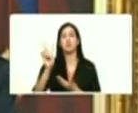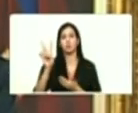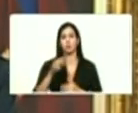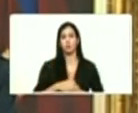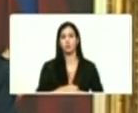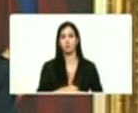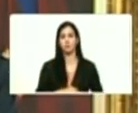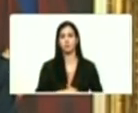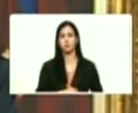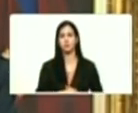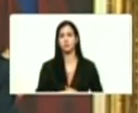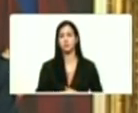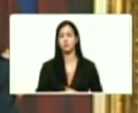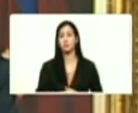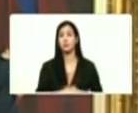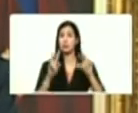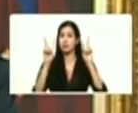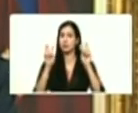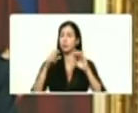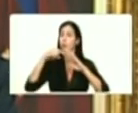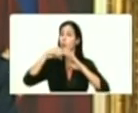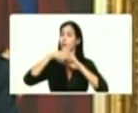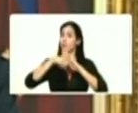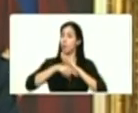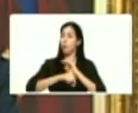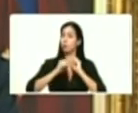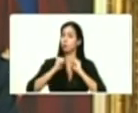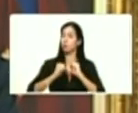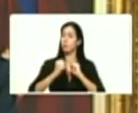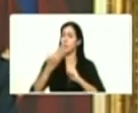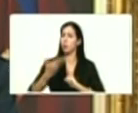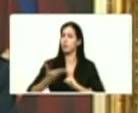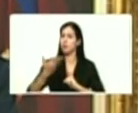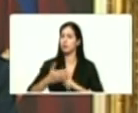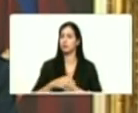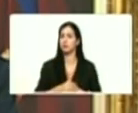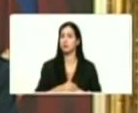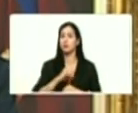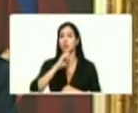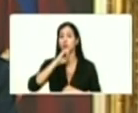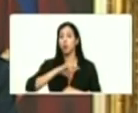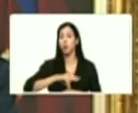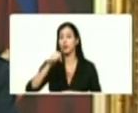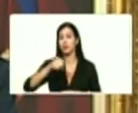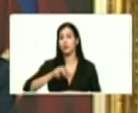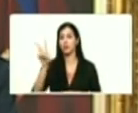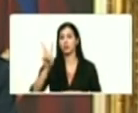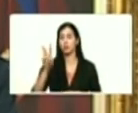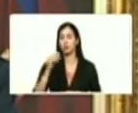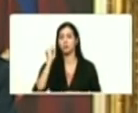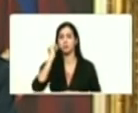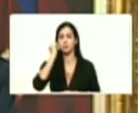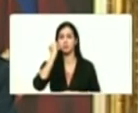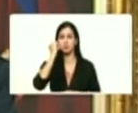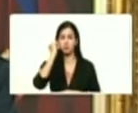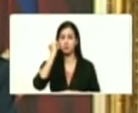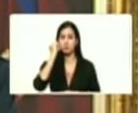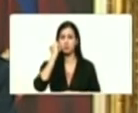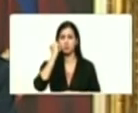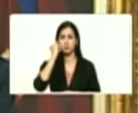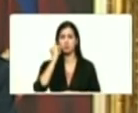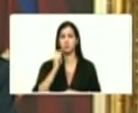estos son temas profundos muy importantes para la historia económica del país que ha pasado